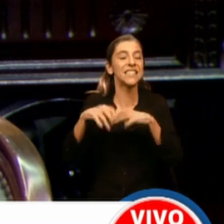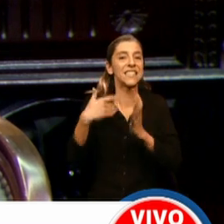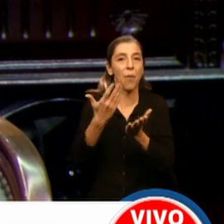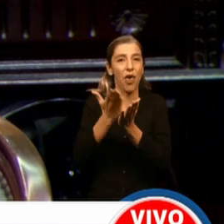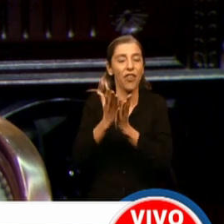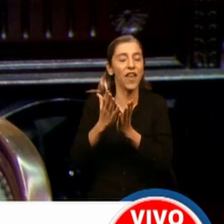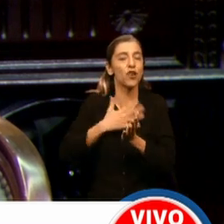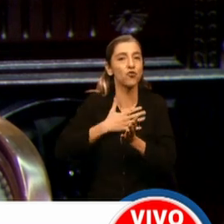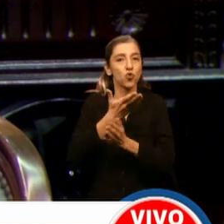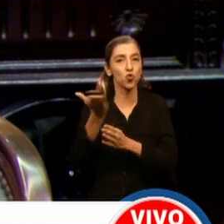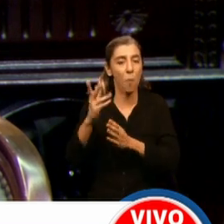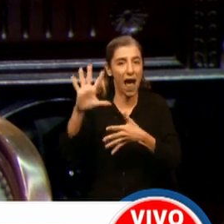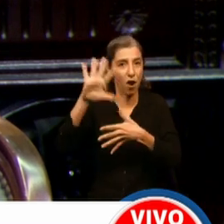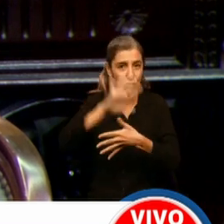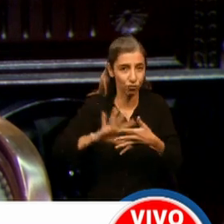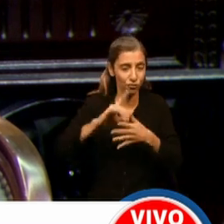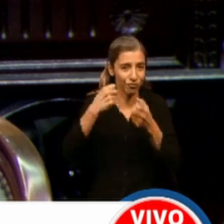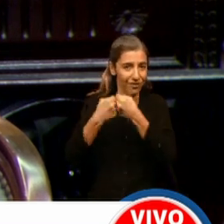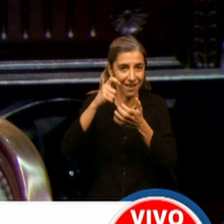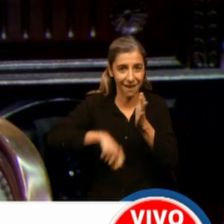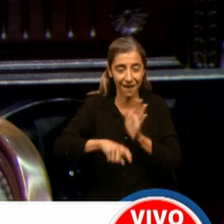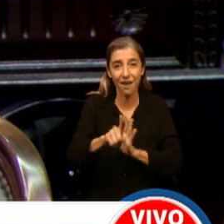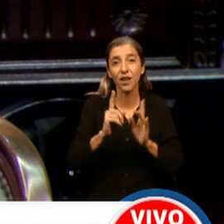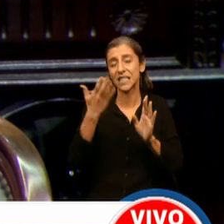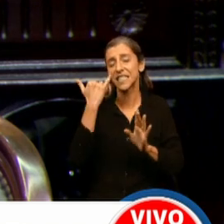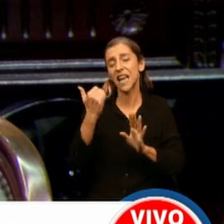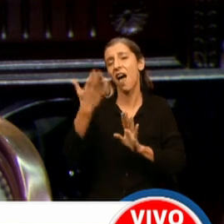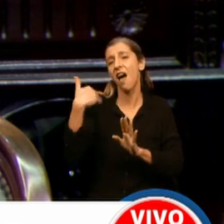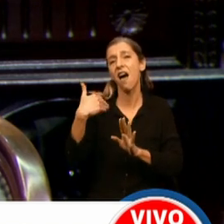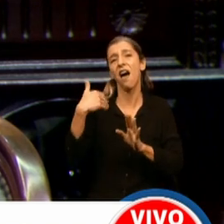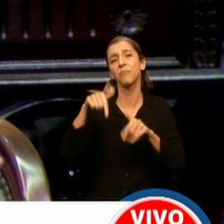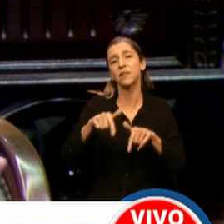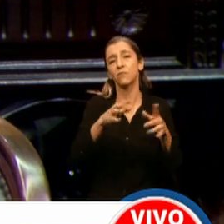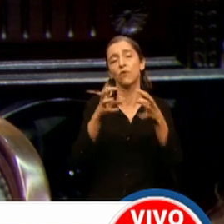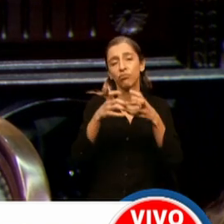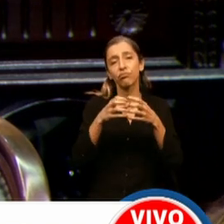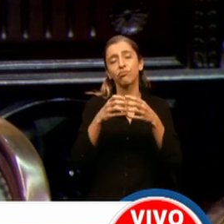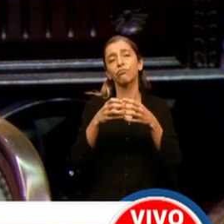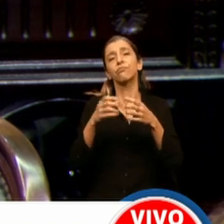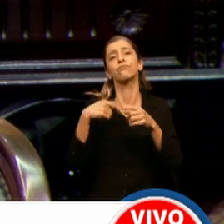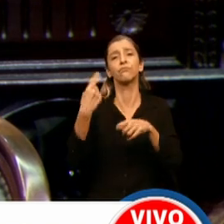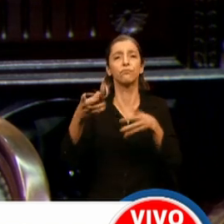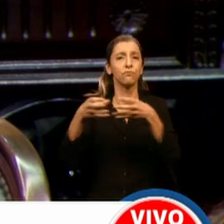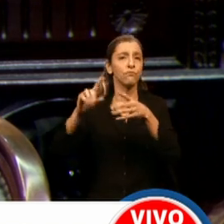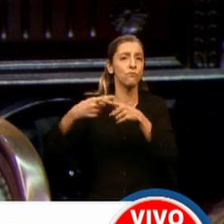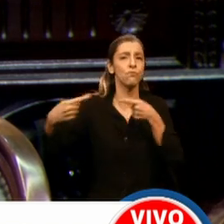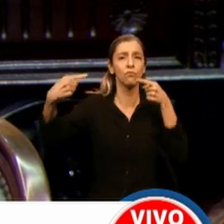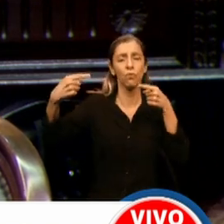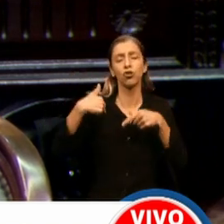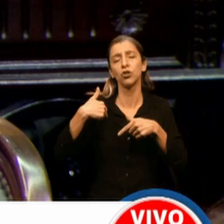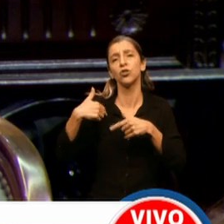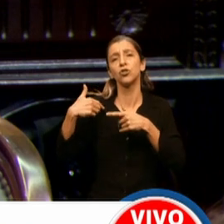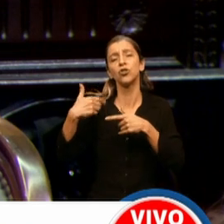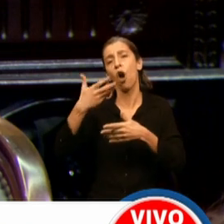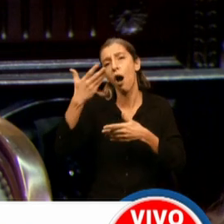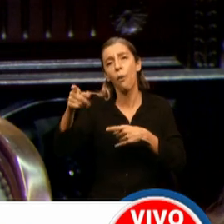mismos argumentos que escuché acá en esta sesión por parte de la oposición con lo cual me parece que este